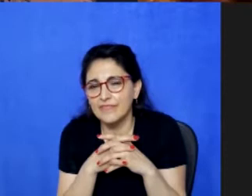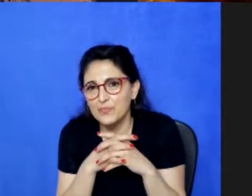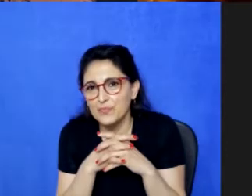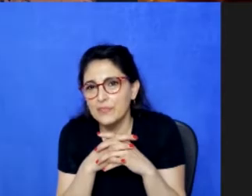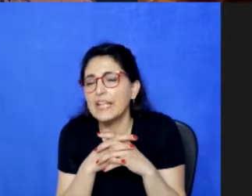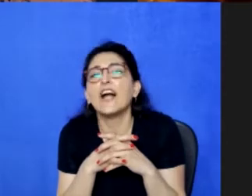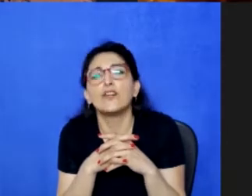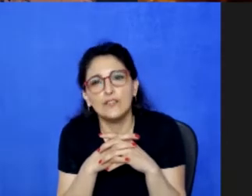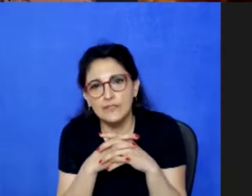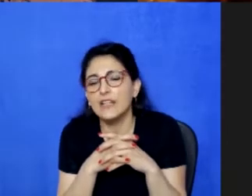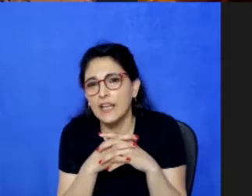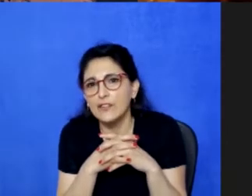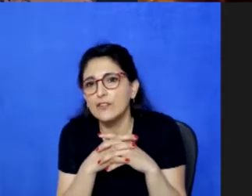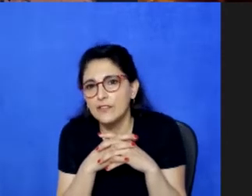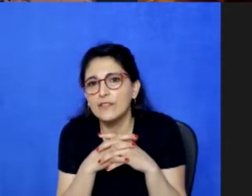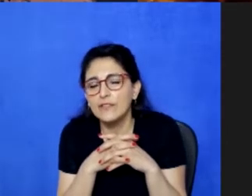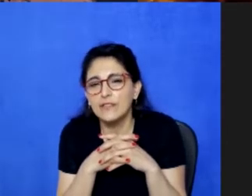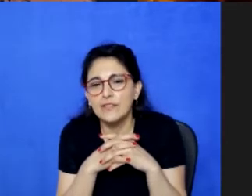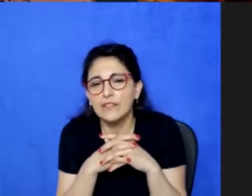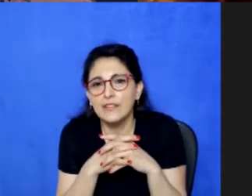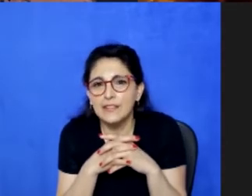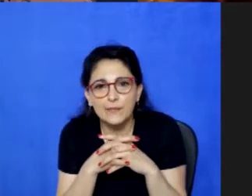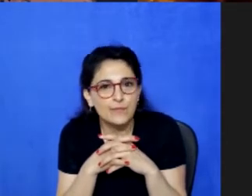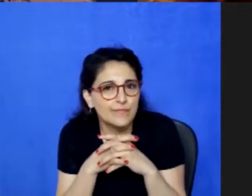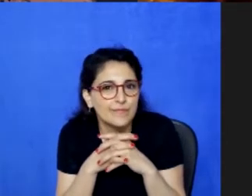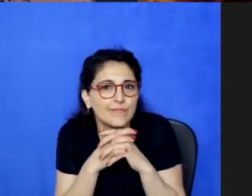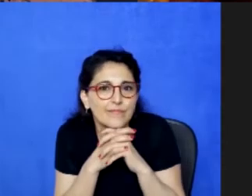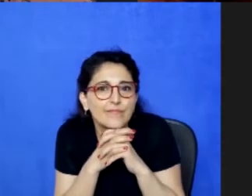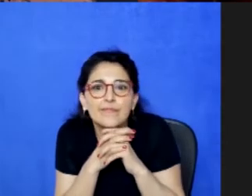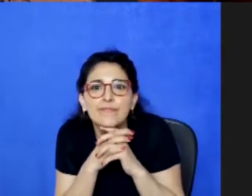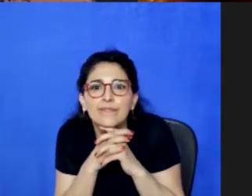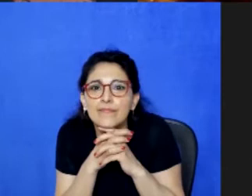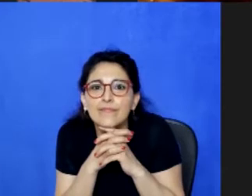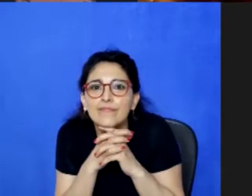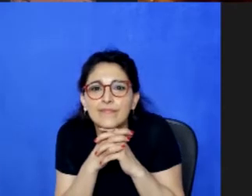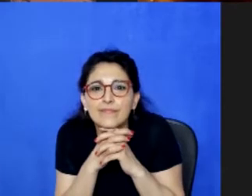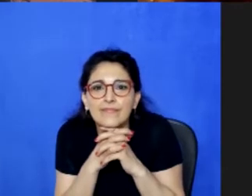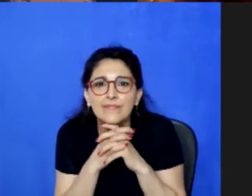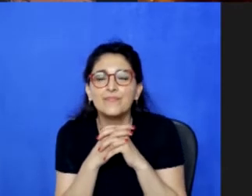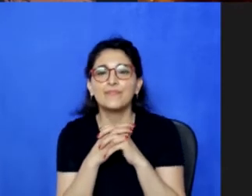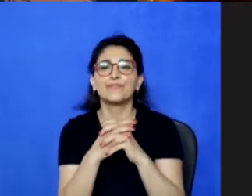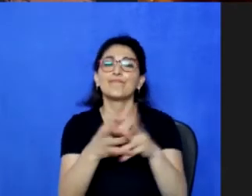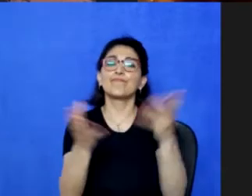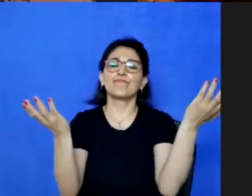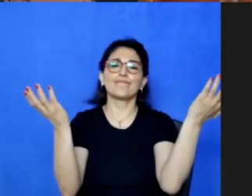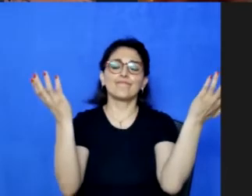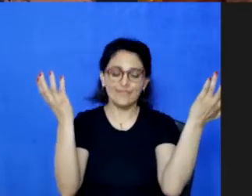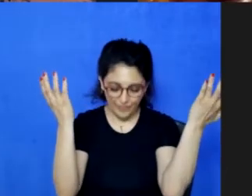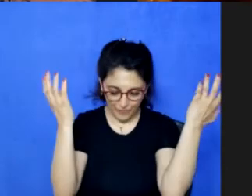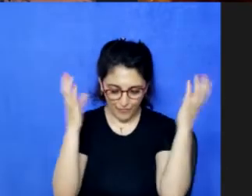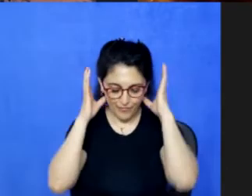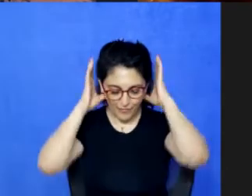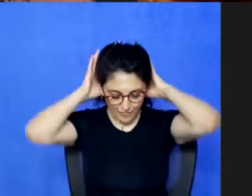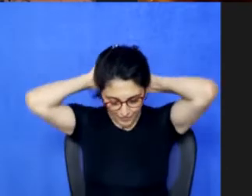reducto. Claro. Claro, lo que pasa es que también si le pones 20 langostinos lo tenés que cobrar con un precio, si le pones 3, es otro al precio. Al final